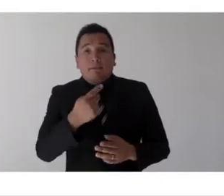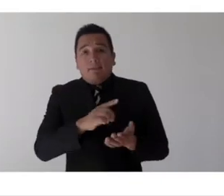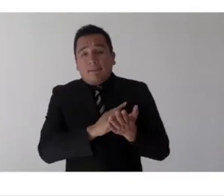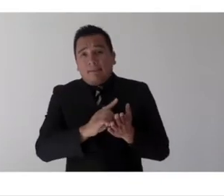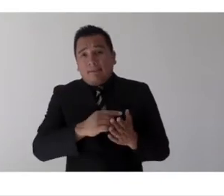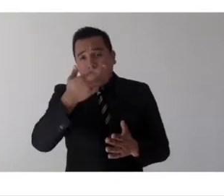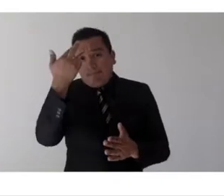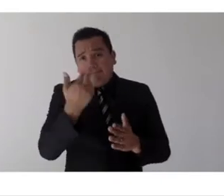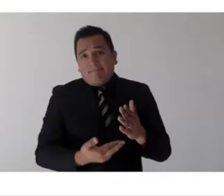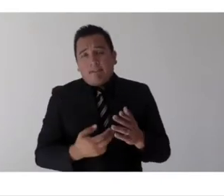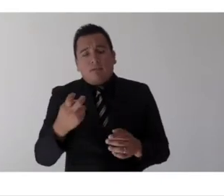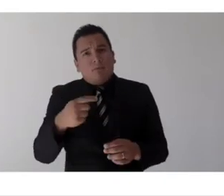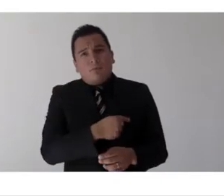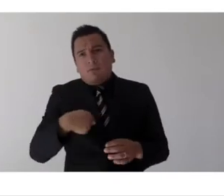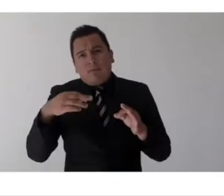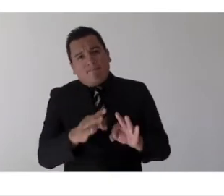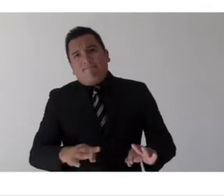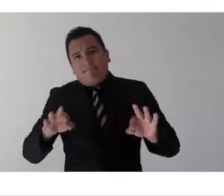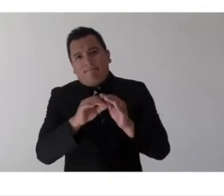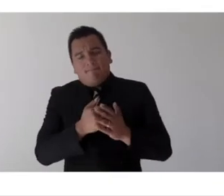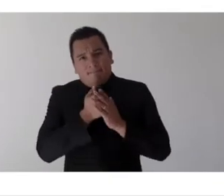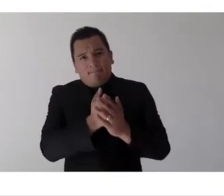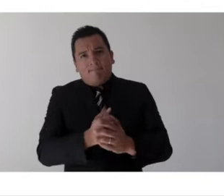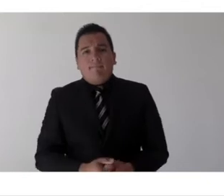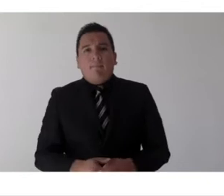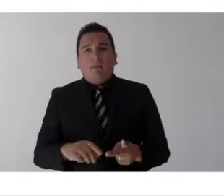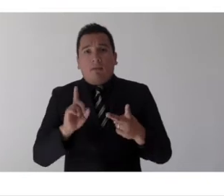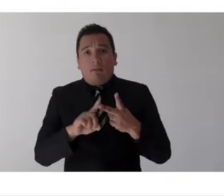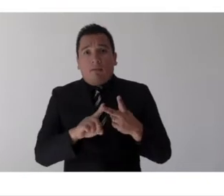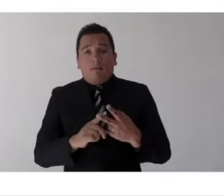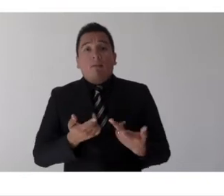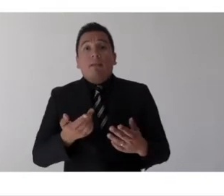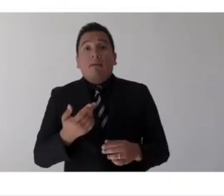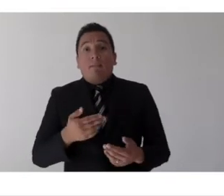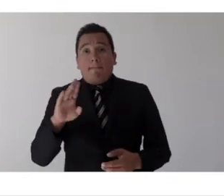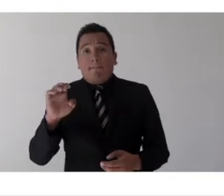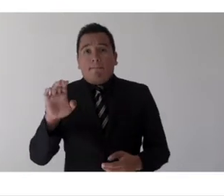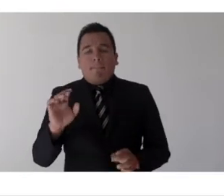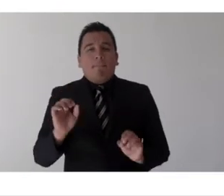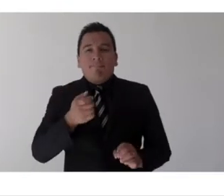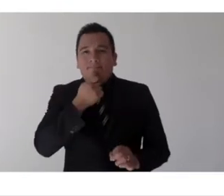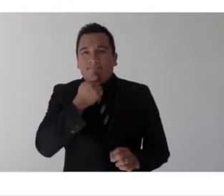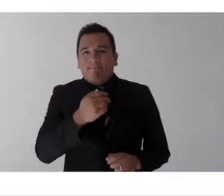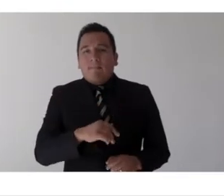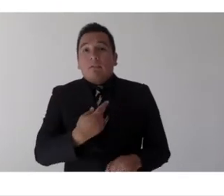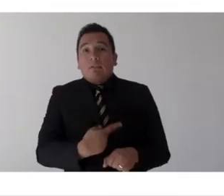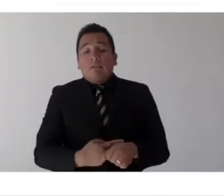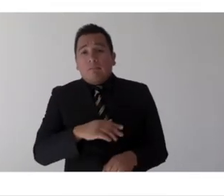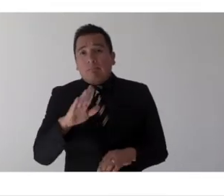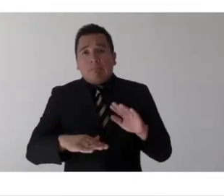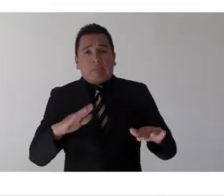más importante del movimiento. La segunda fue el tema de mortalidad infantil. Identificamos un caso y un